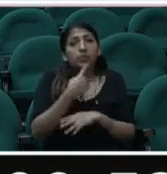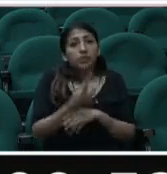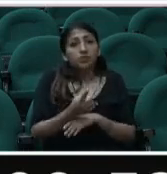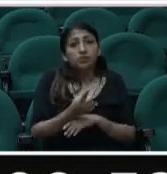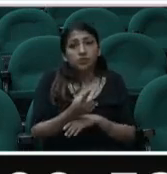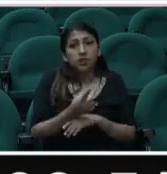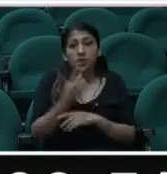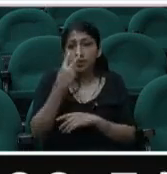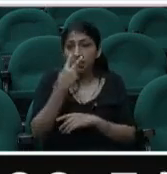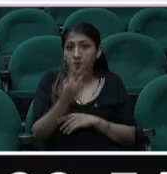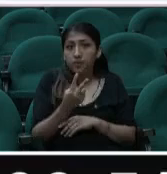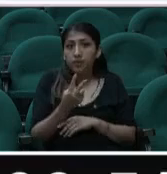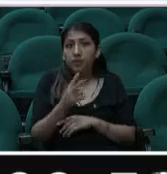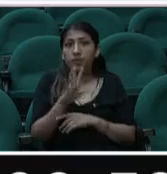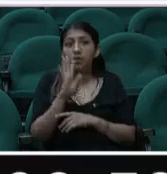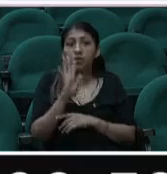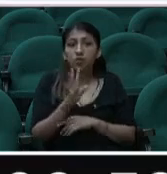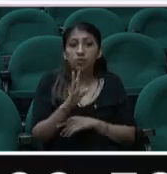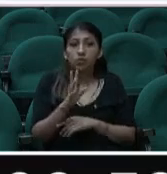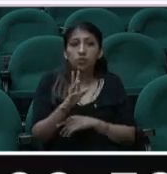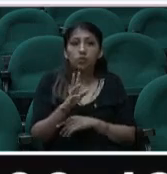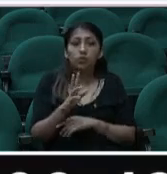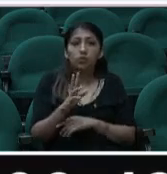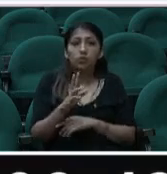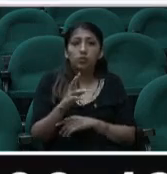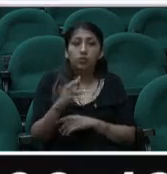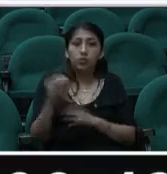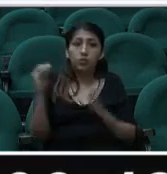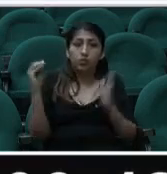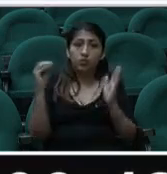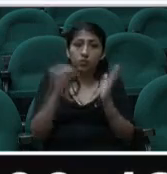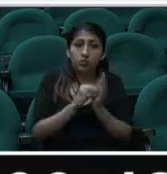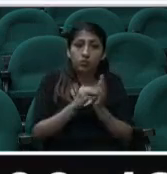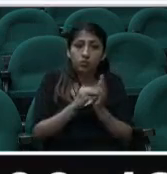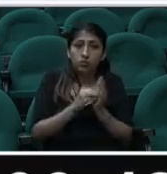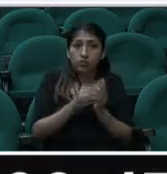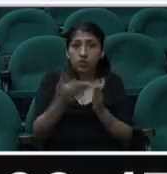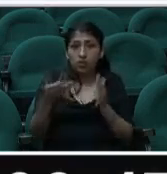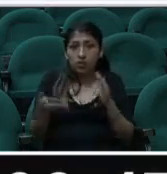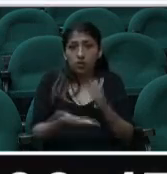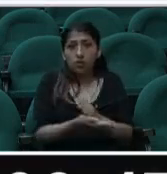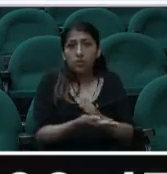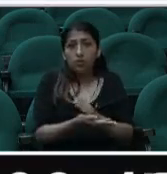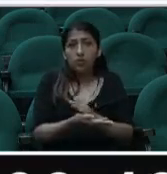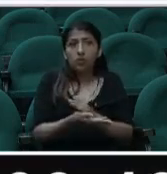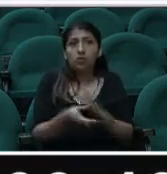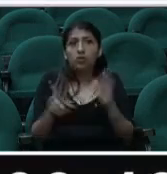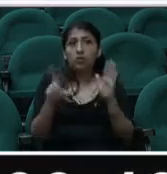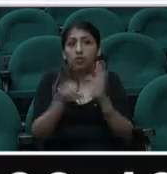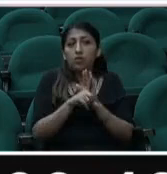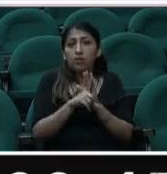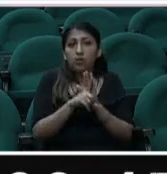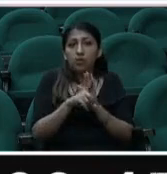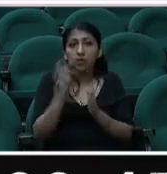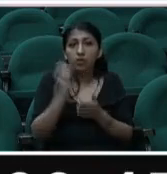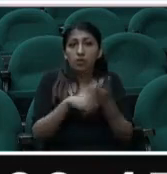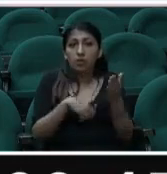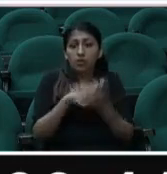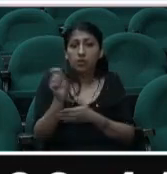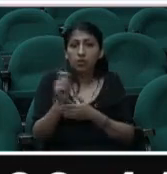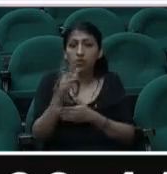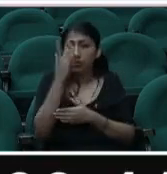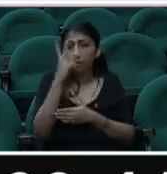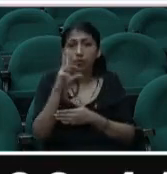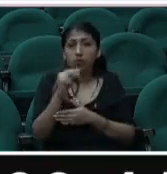decían mira lo que sucede es que nos impusieron por debajo de la mesa esta ley la aprobación de esta ley